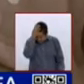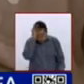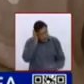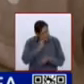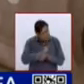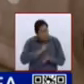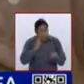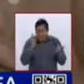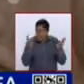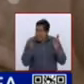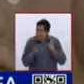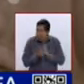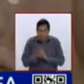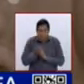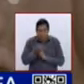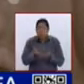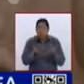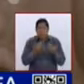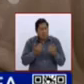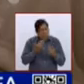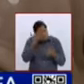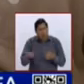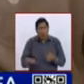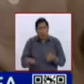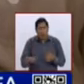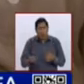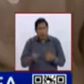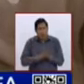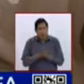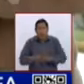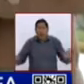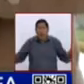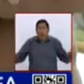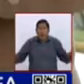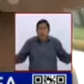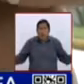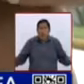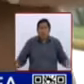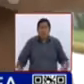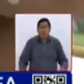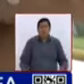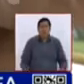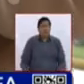Me arrepiento de haberle dado a él la oportunidad y por qué no me dejen pasar ahora.